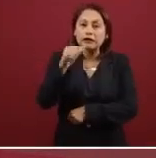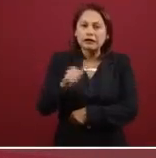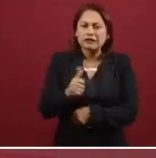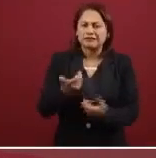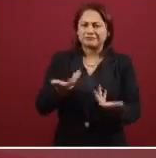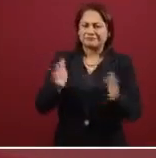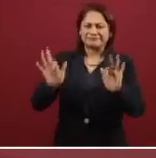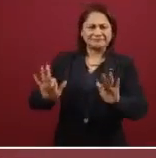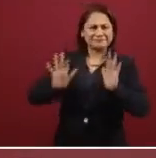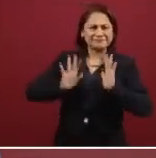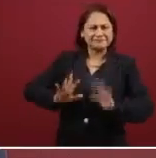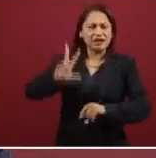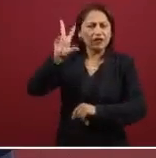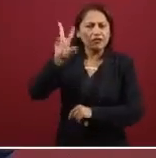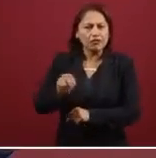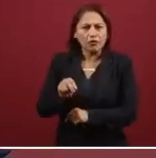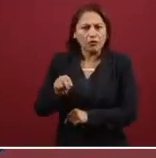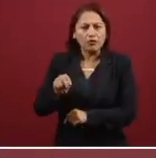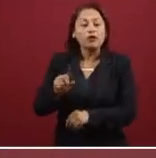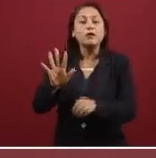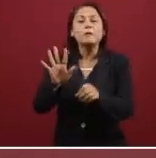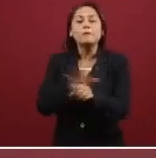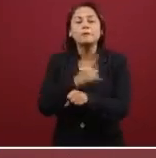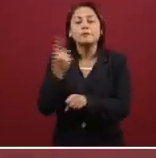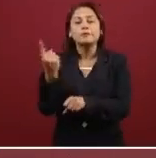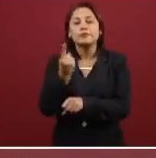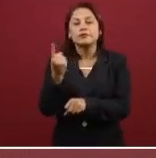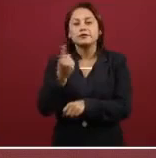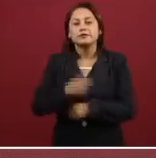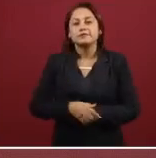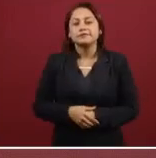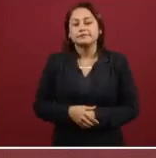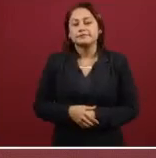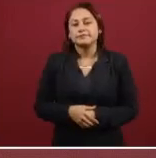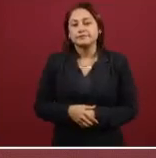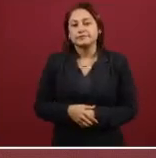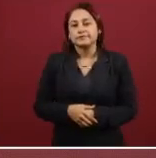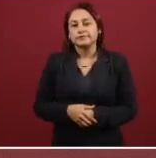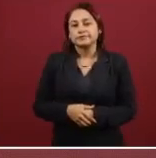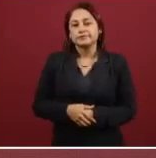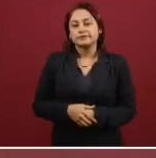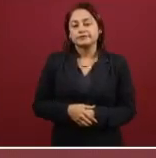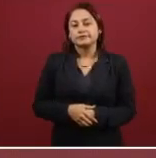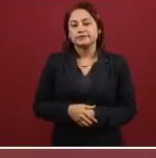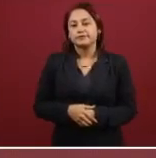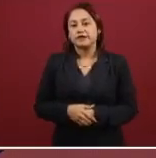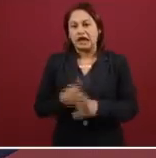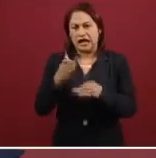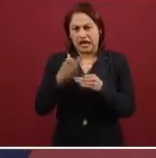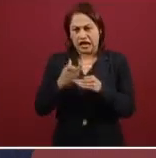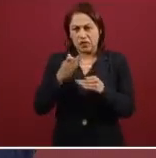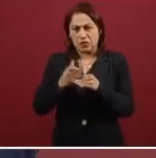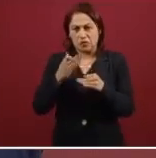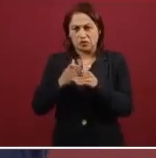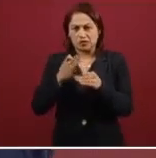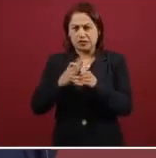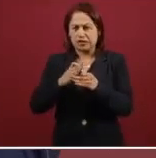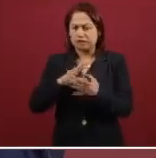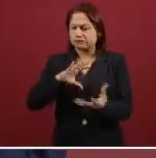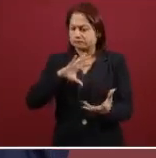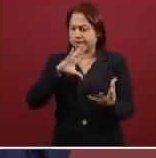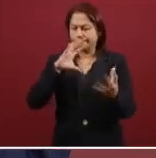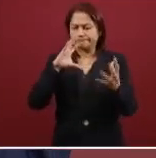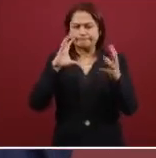porque hay un movimiento y nosotros somos parte de ese movimiento